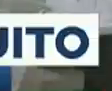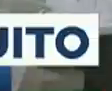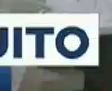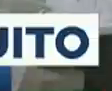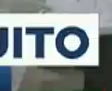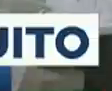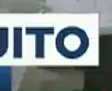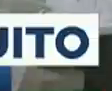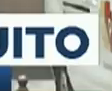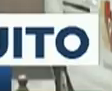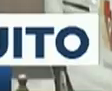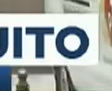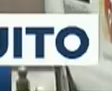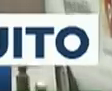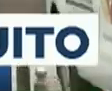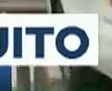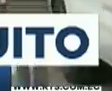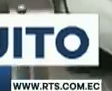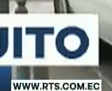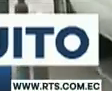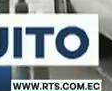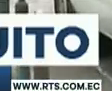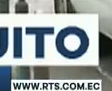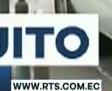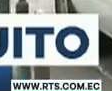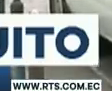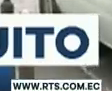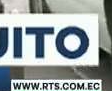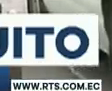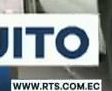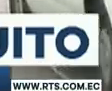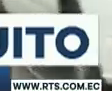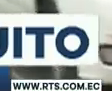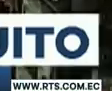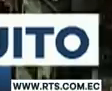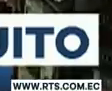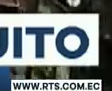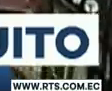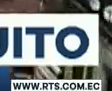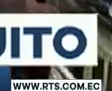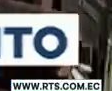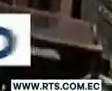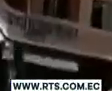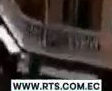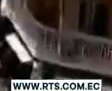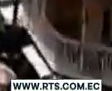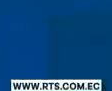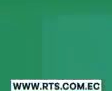resaltó que la curva de contagios no ha crecido en cantones que han cambiado de color de semáforo.